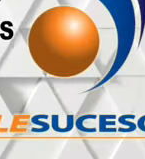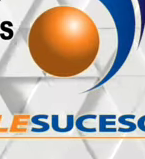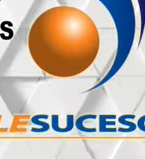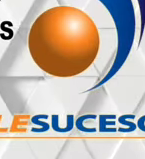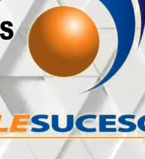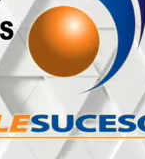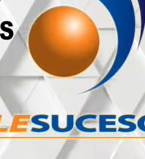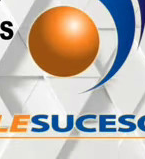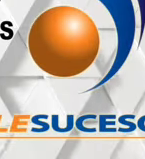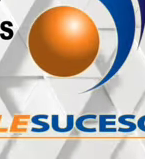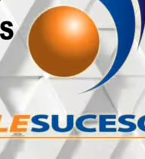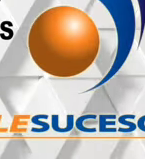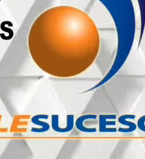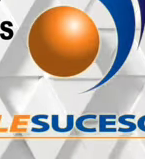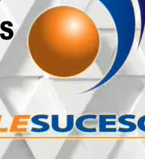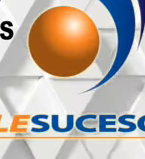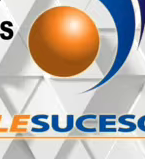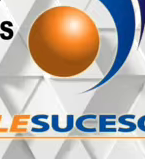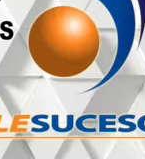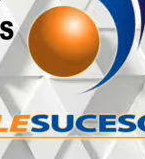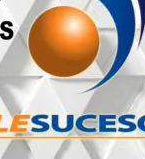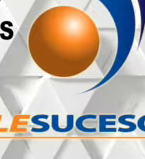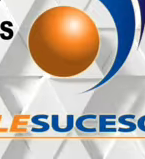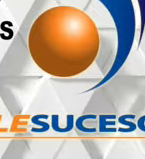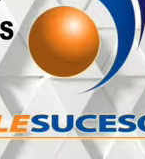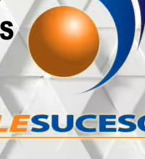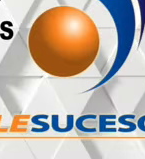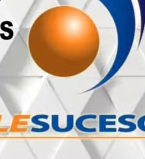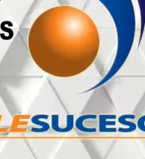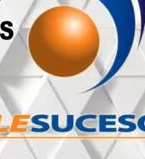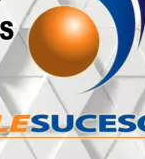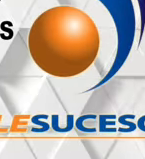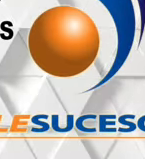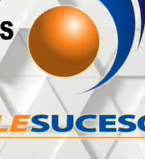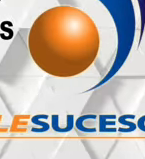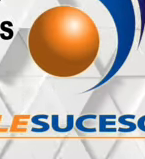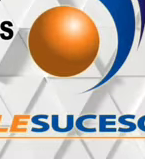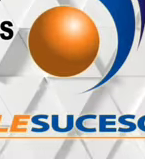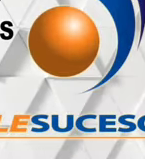responsabilidad de sus autores y de quienes intervienen en ellos.